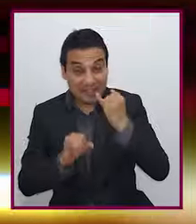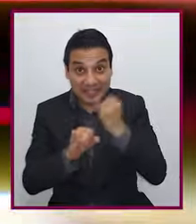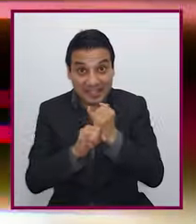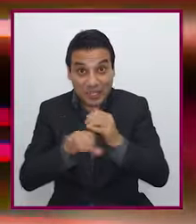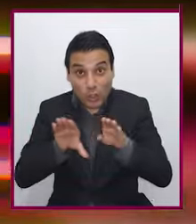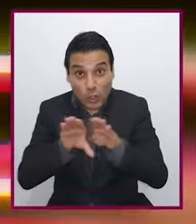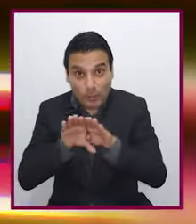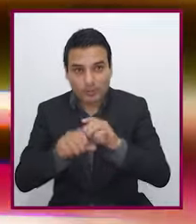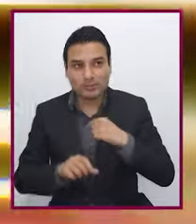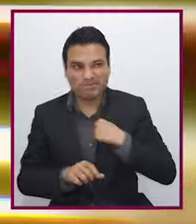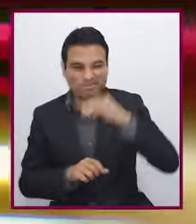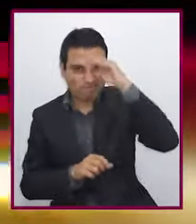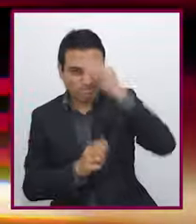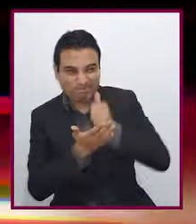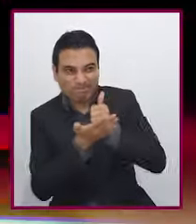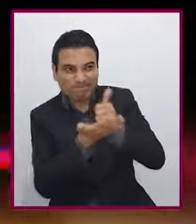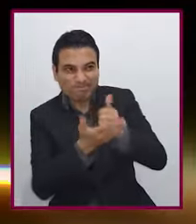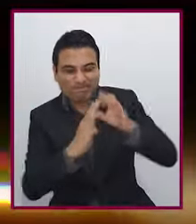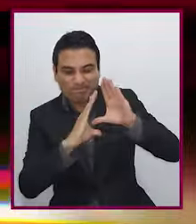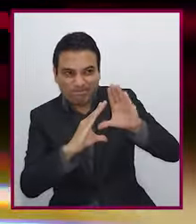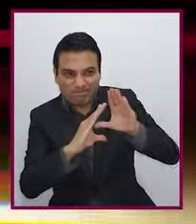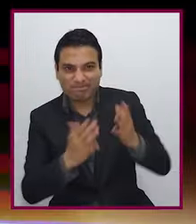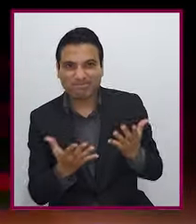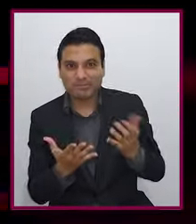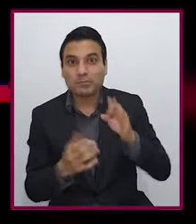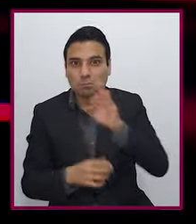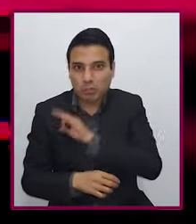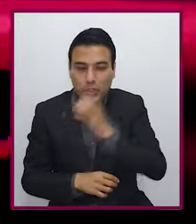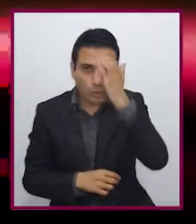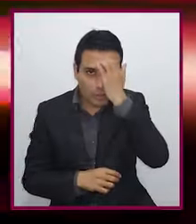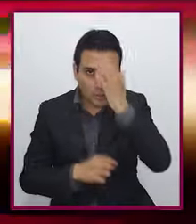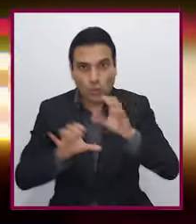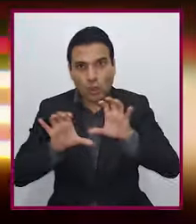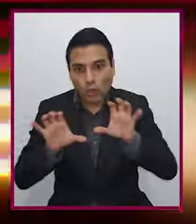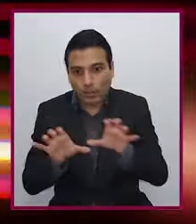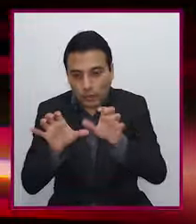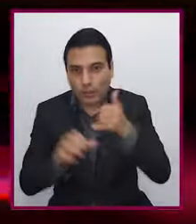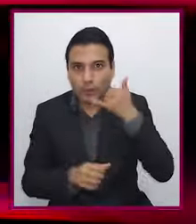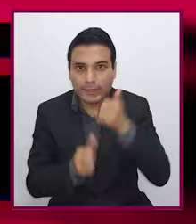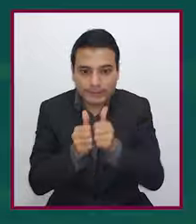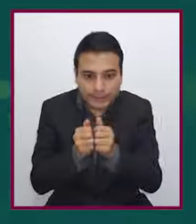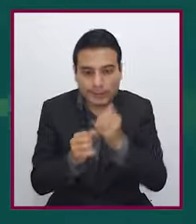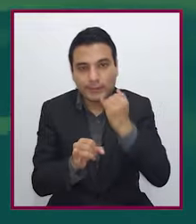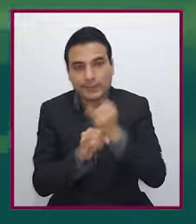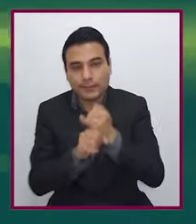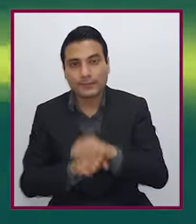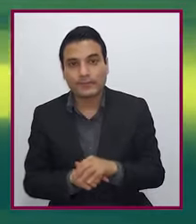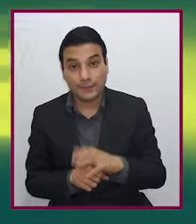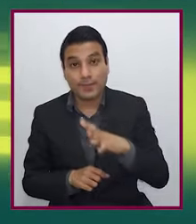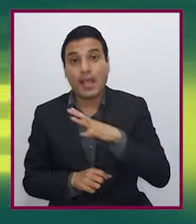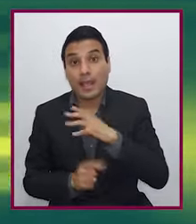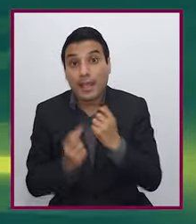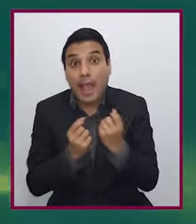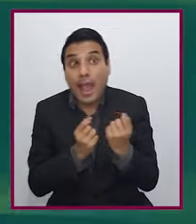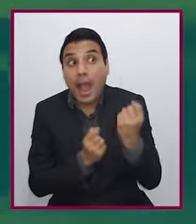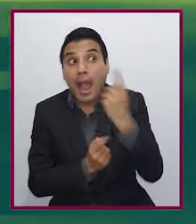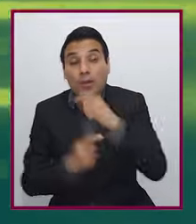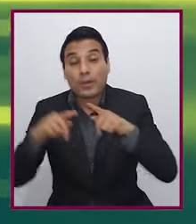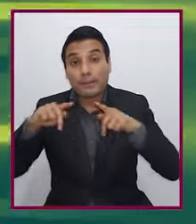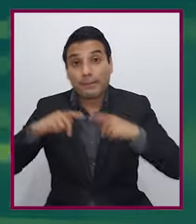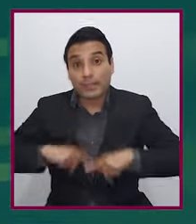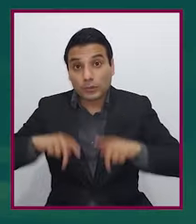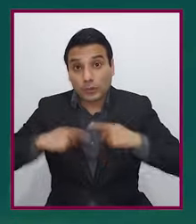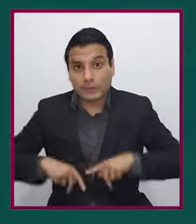entienden de tecnología a aprender un poco más sobre el uso de las computadoras, los smartphones y el Internet. Incluso hay quienes utilizan los